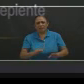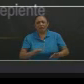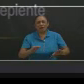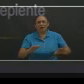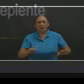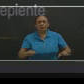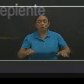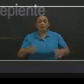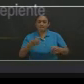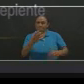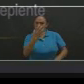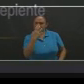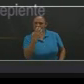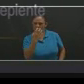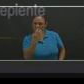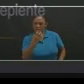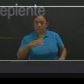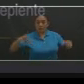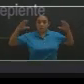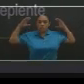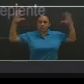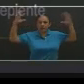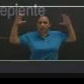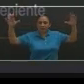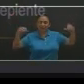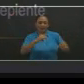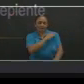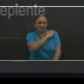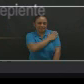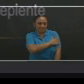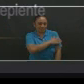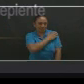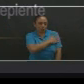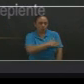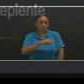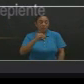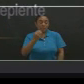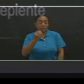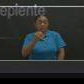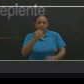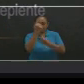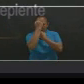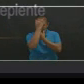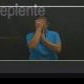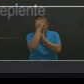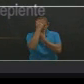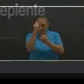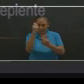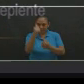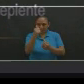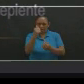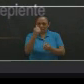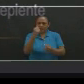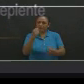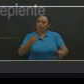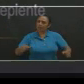y grande en misericordia, y que se arrepiente del